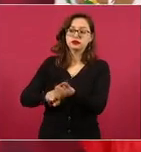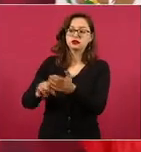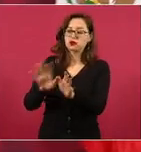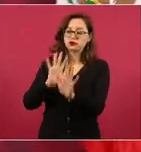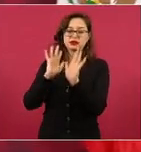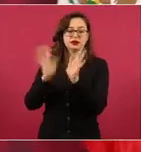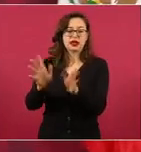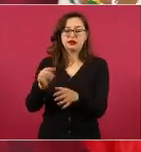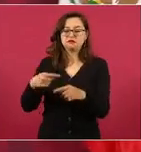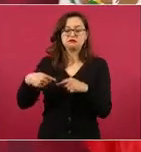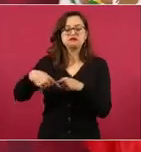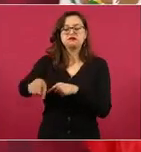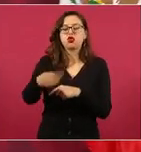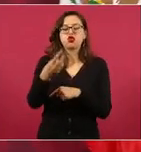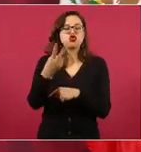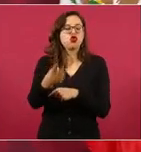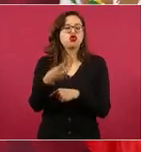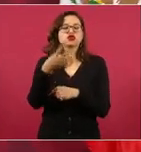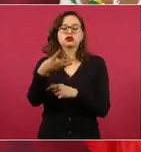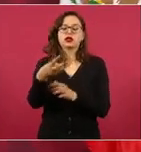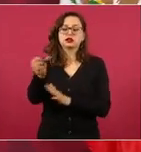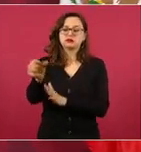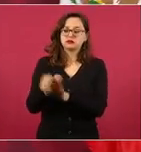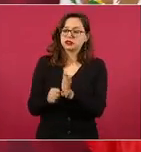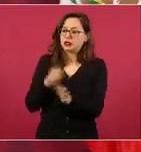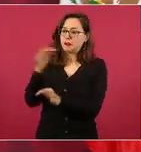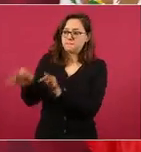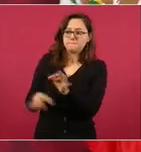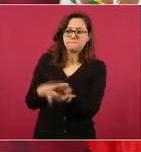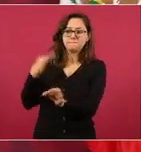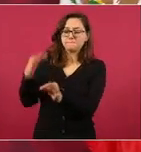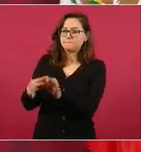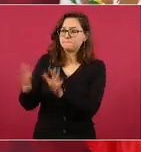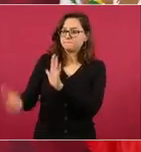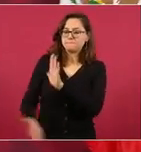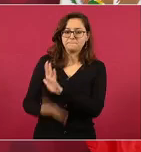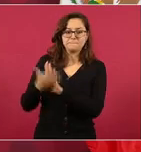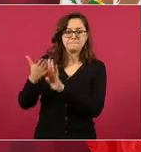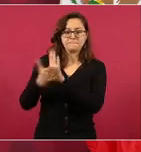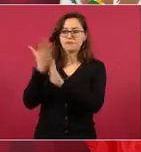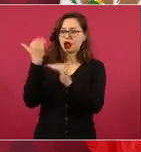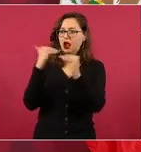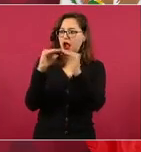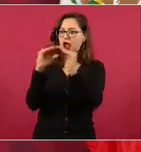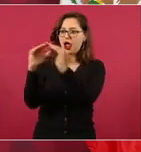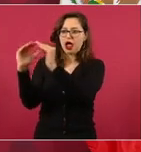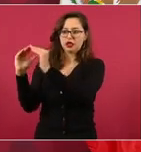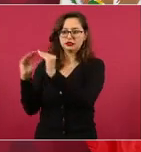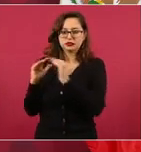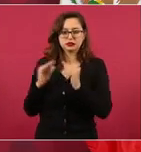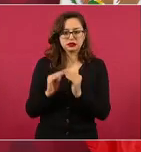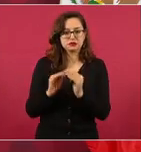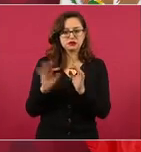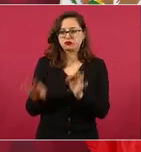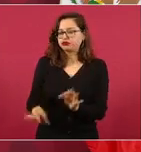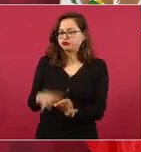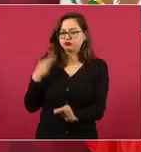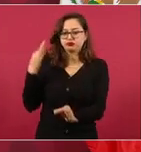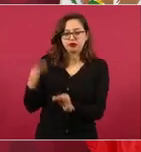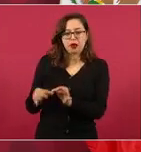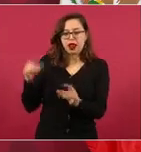visitar la Isla Madre y la más cerca